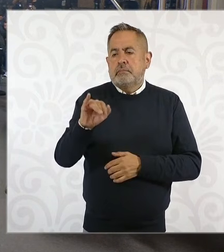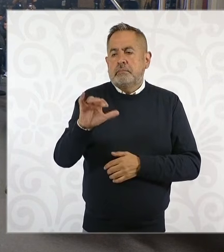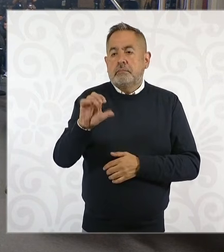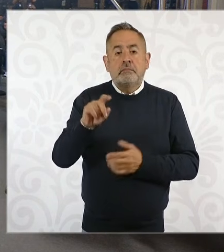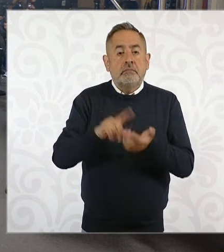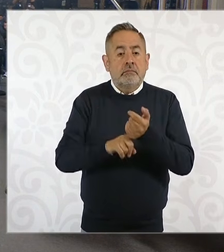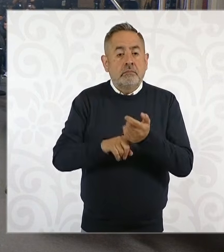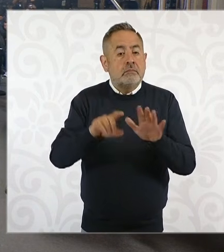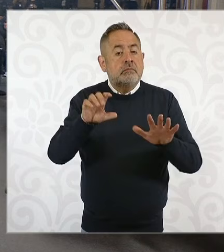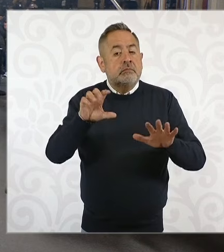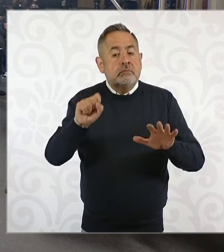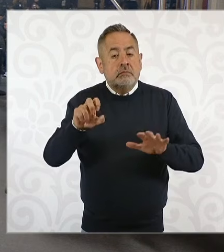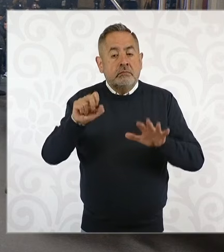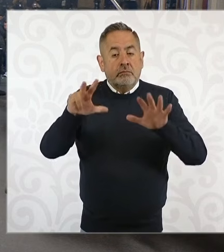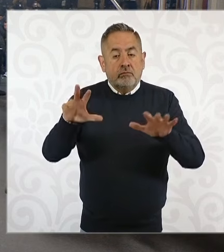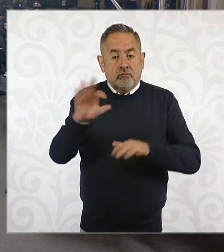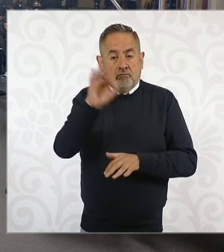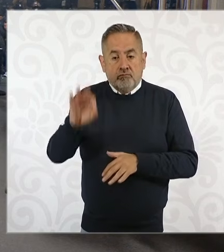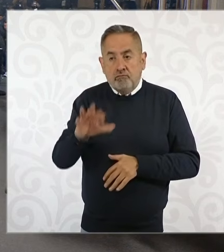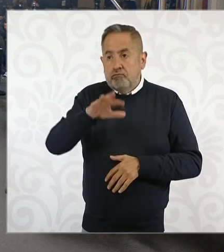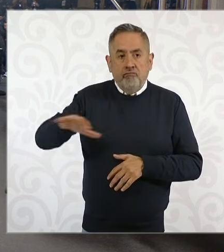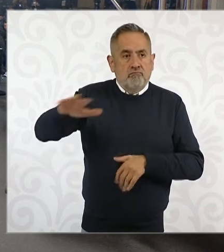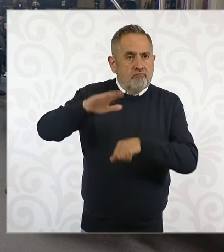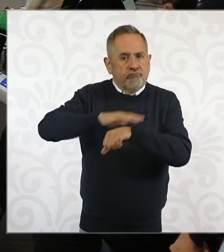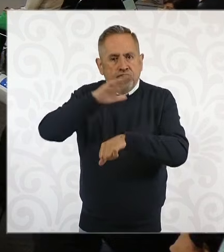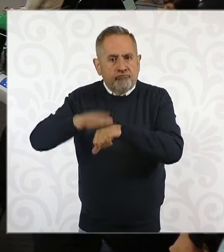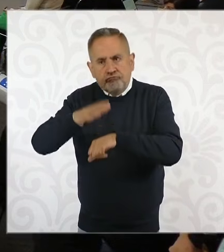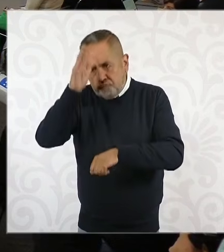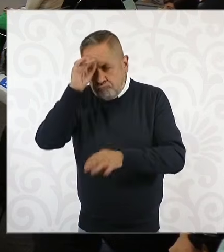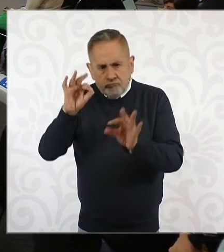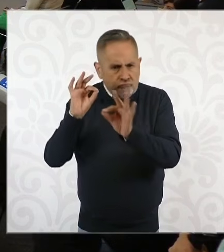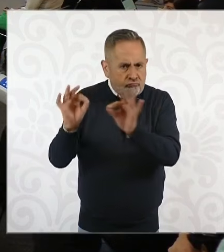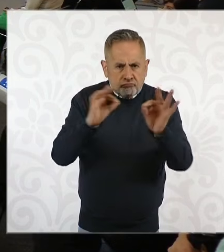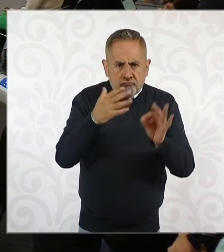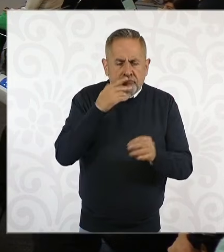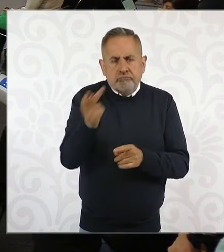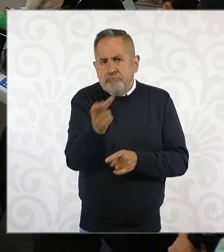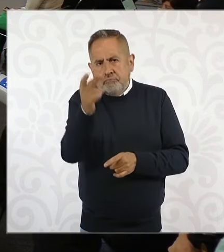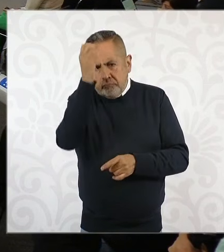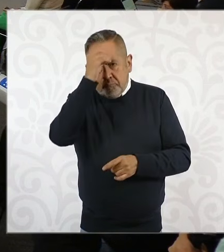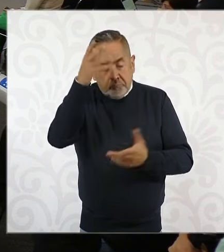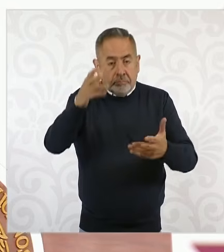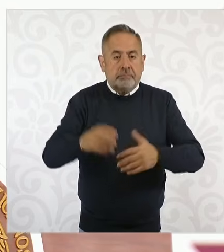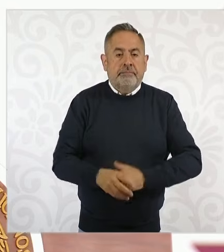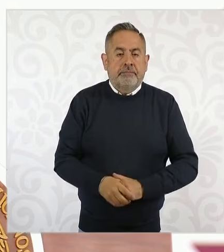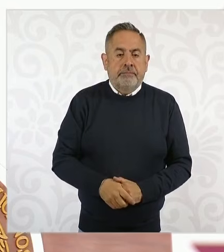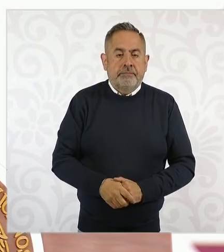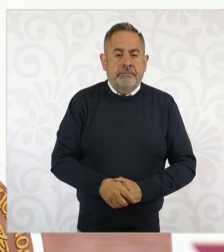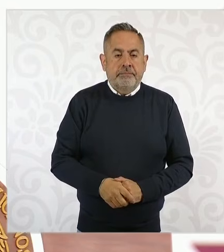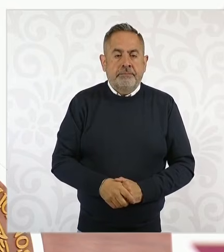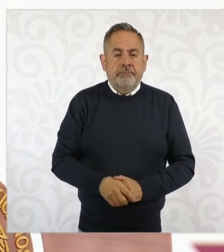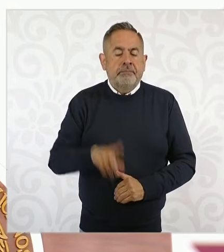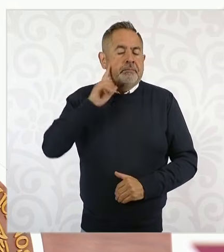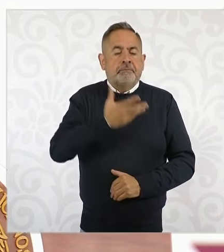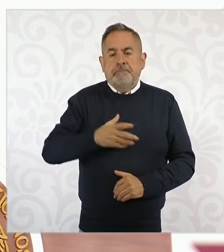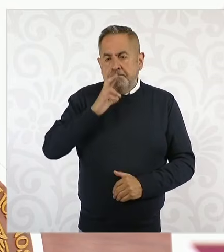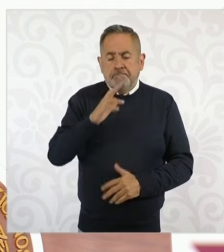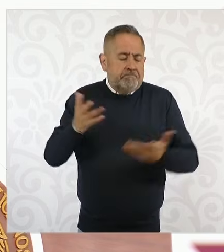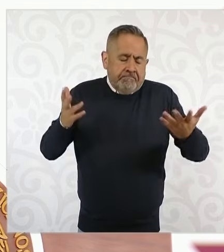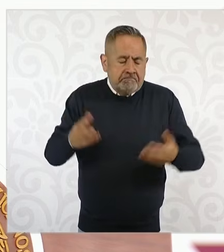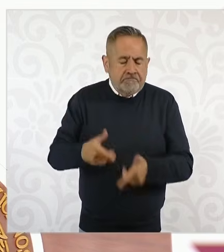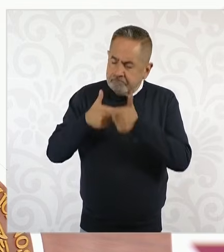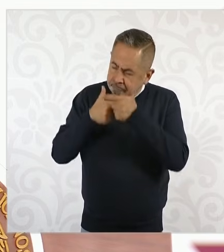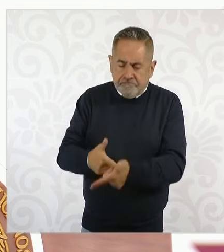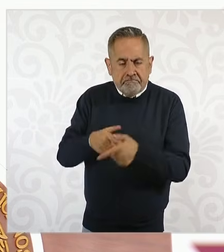aprobación de cómo lleva precisamente su gobierno. Su opinión, Presidenta, conocerla. Bueno, decir que vamos a seguir trabajando para el pueblo de